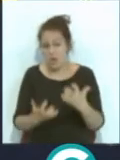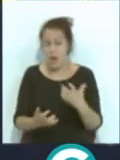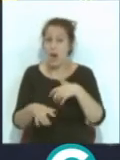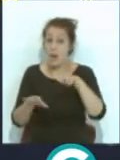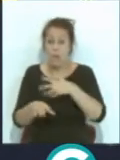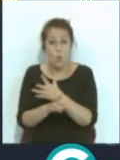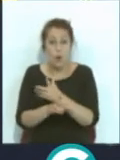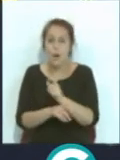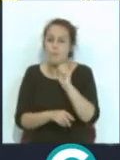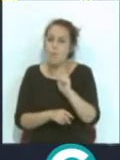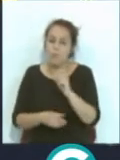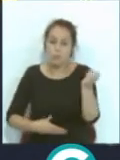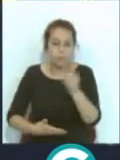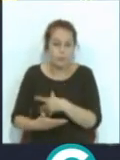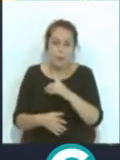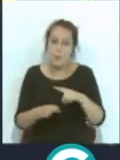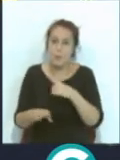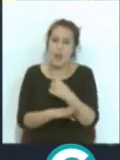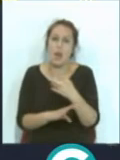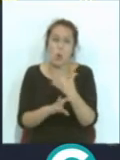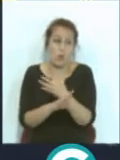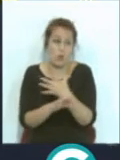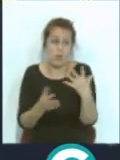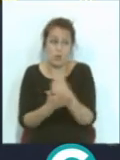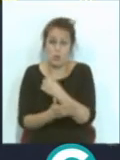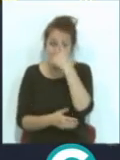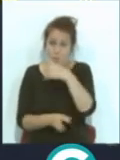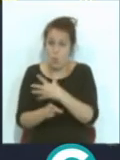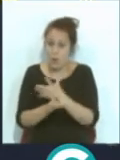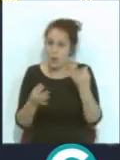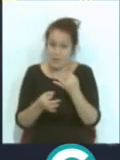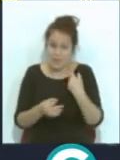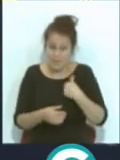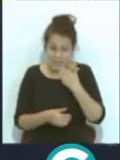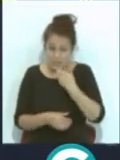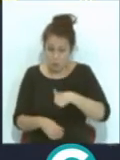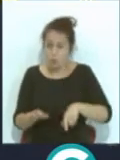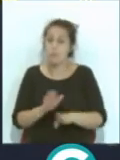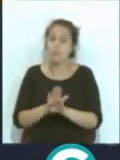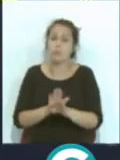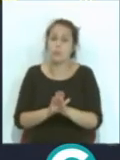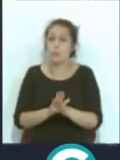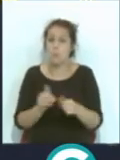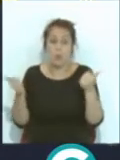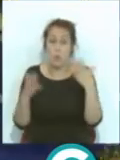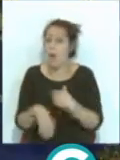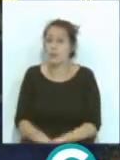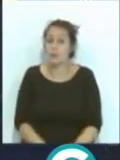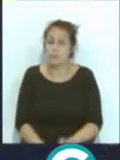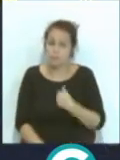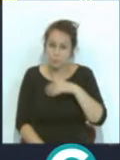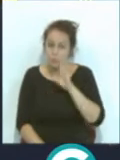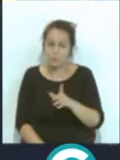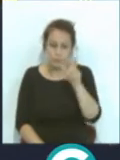jugar a puntuar, a estar en primera, y todos los jugadores saben a lo que juegan mientras yo esté aquí. No hay más, es que no hay otra lectura. A mí me parece